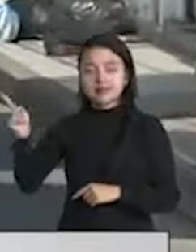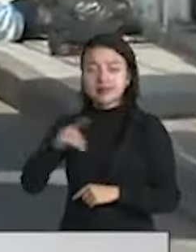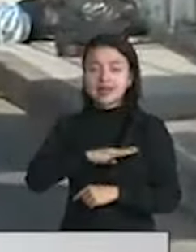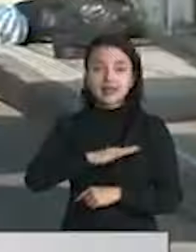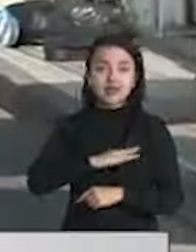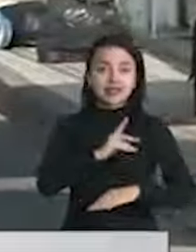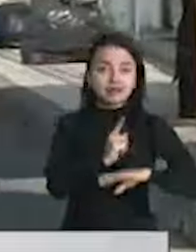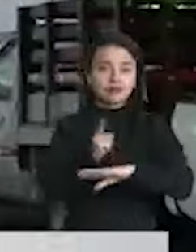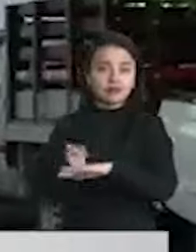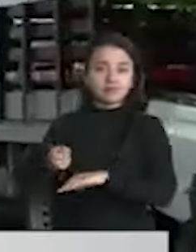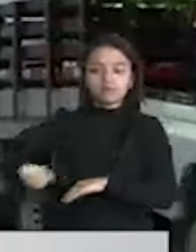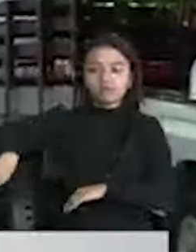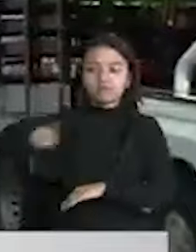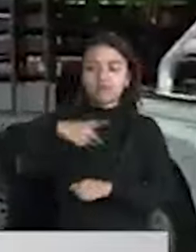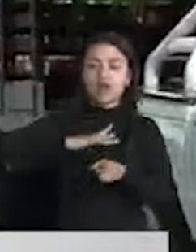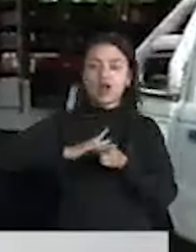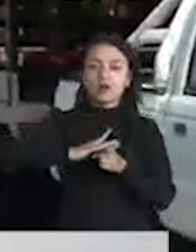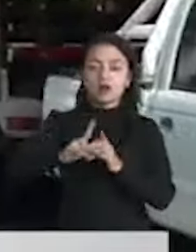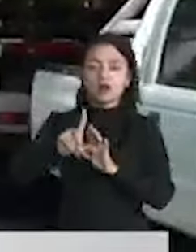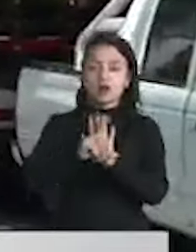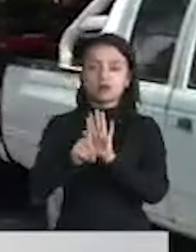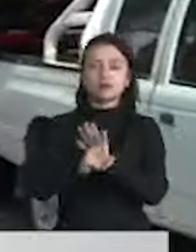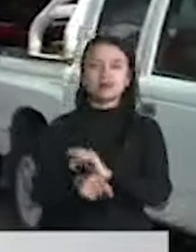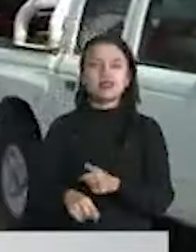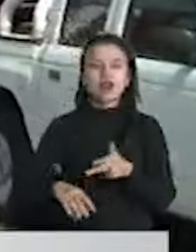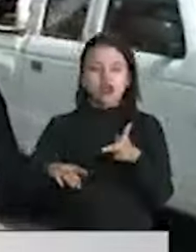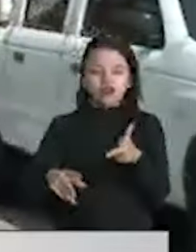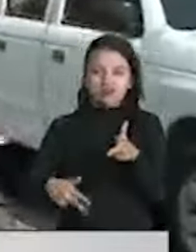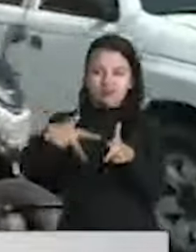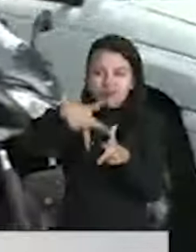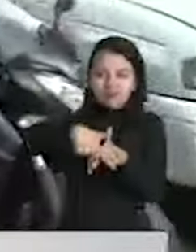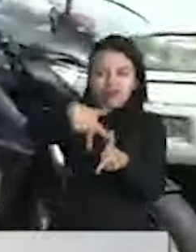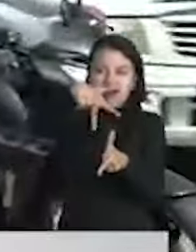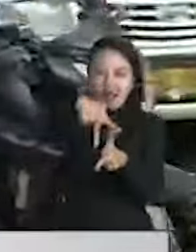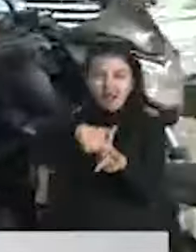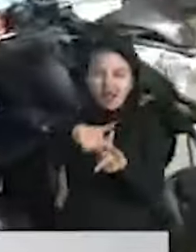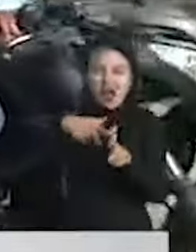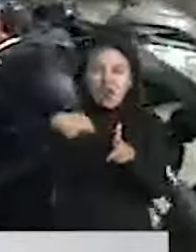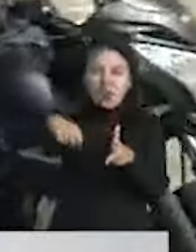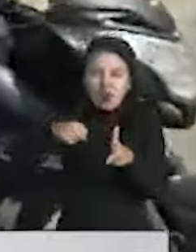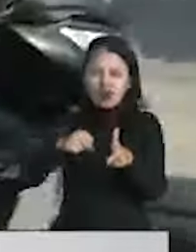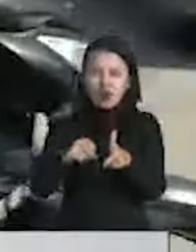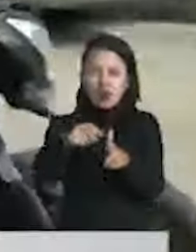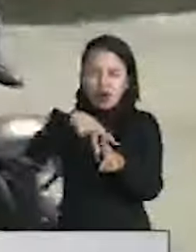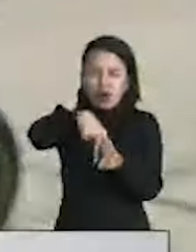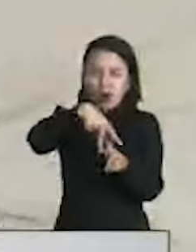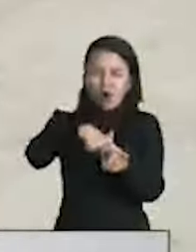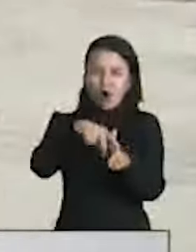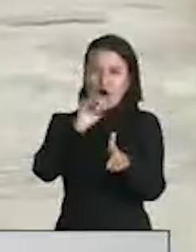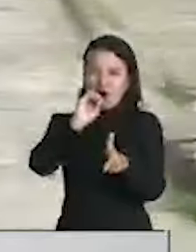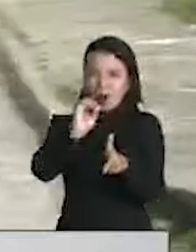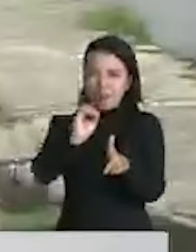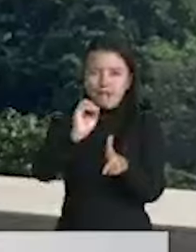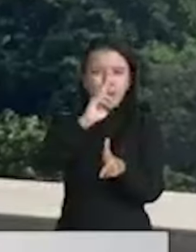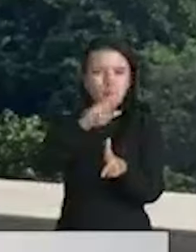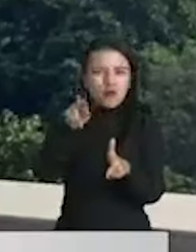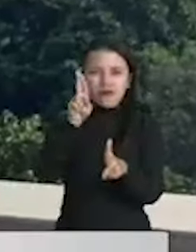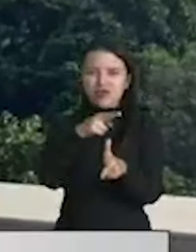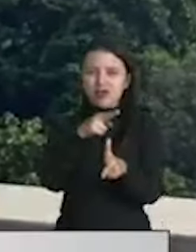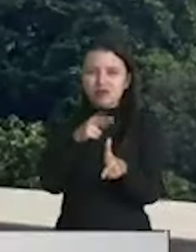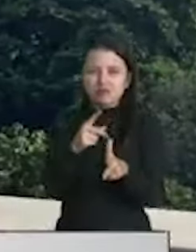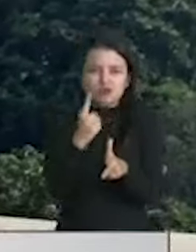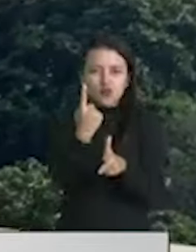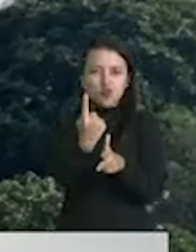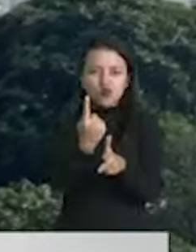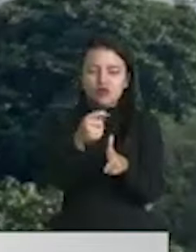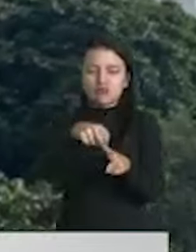donde empezó a regir la restricción del parrillero hombre para hacerle frente a los hechos de inseguridad. Es por esto que en los diferentes consejos comunitarios